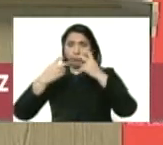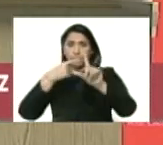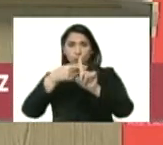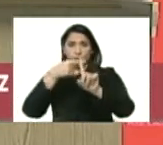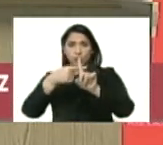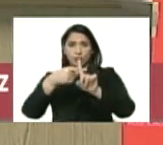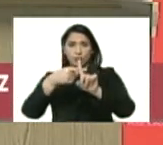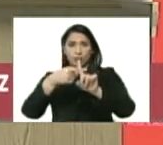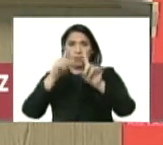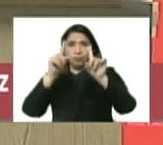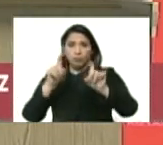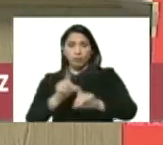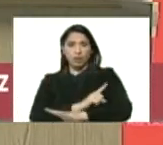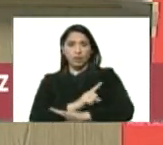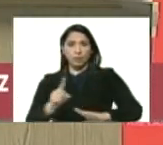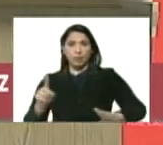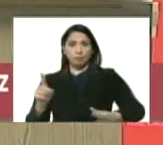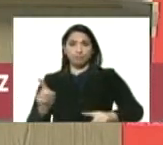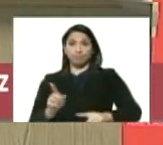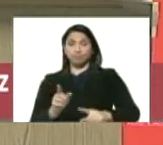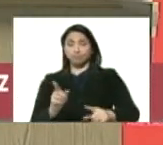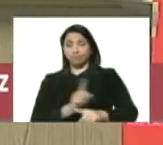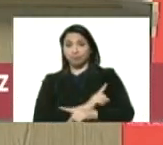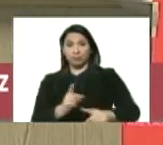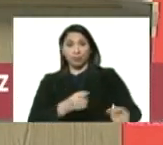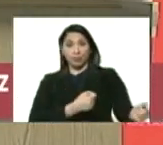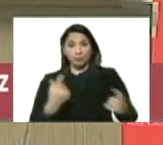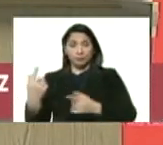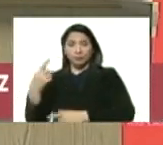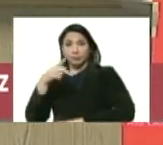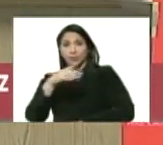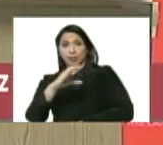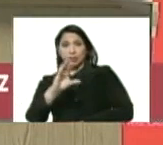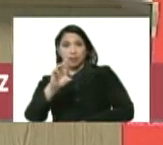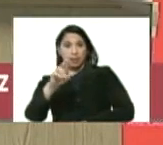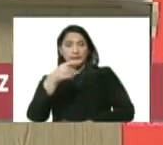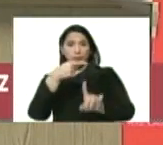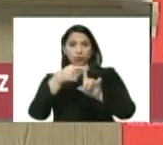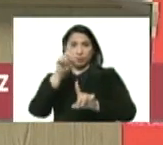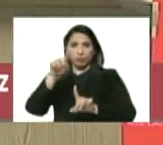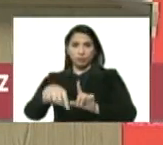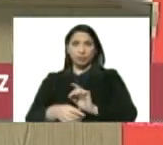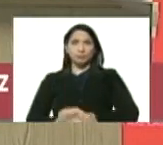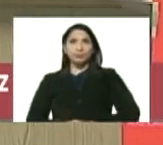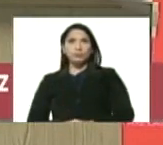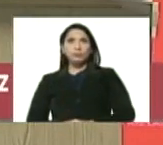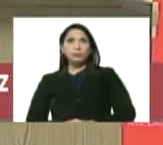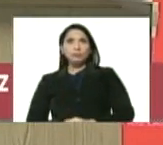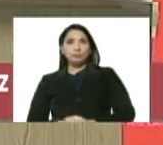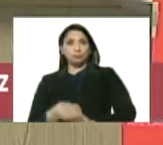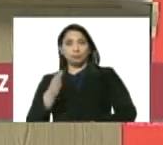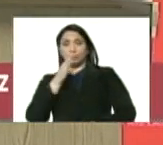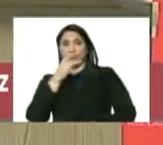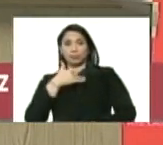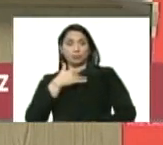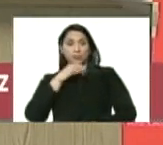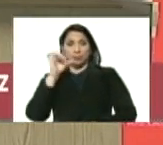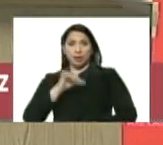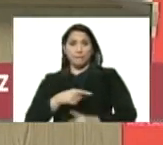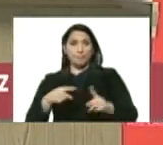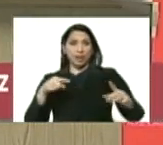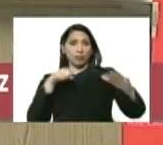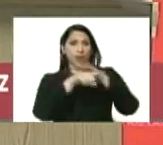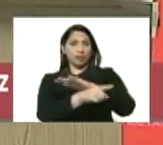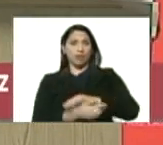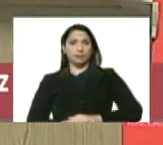positivo a la prueba rápida e inmediatamente se le tomó la prueba molecular que dio positiva. Está asintomática y ya fue